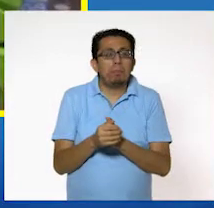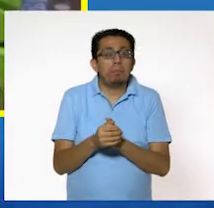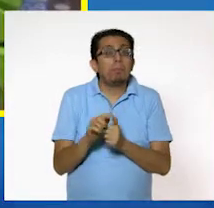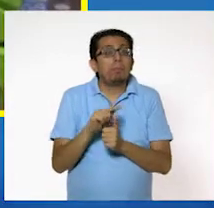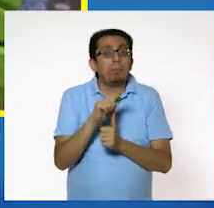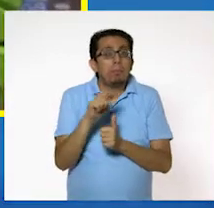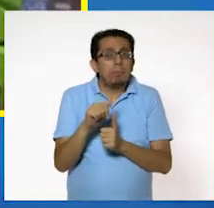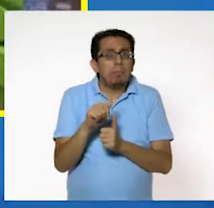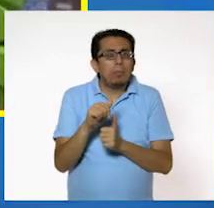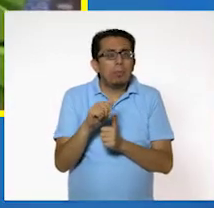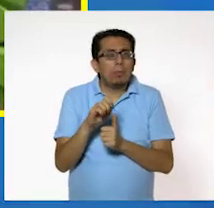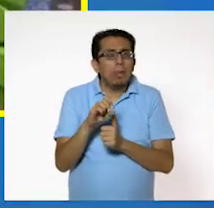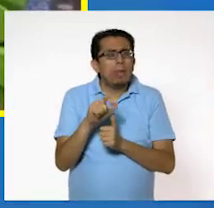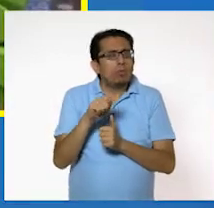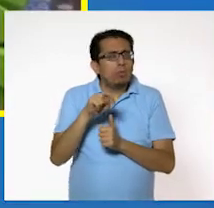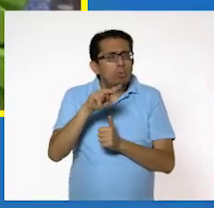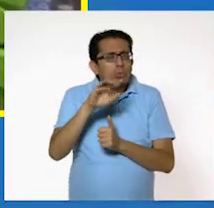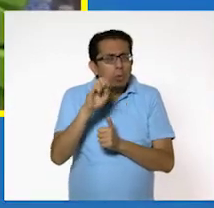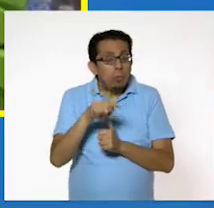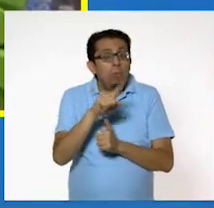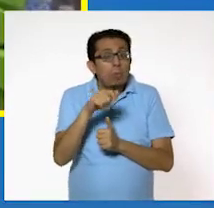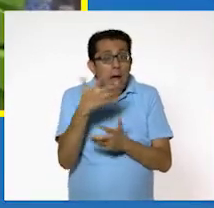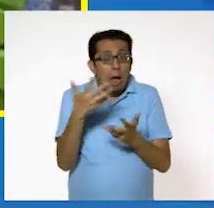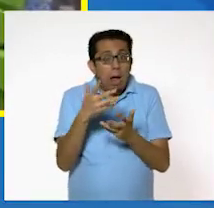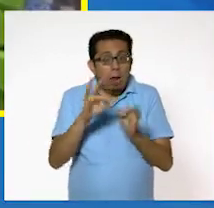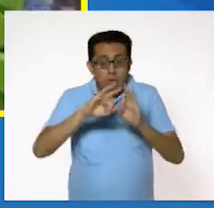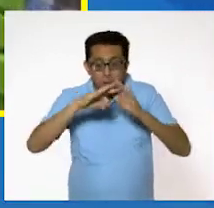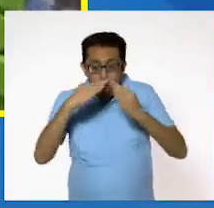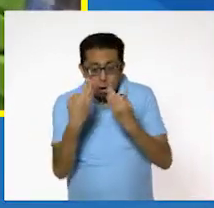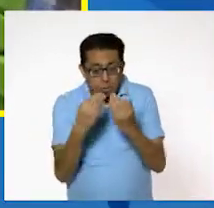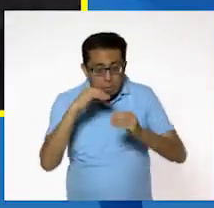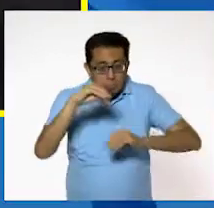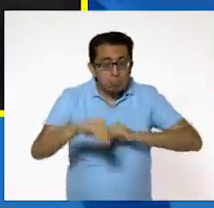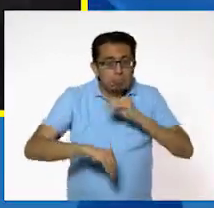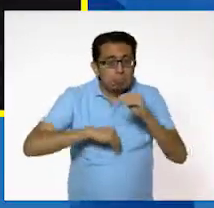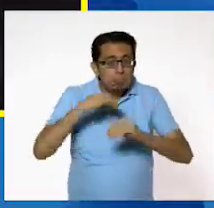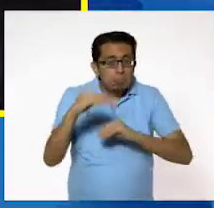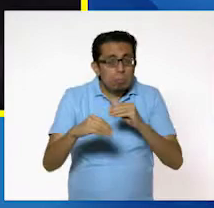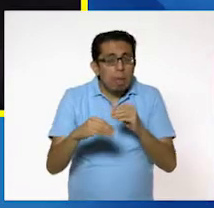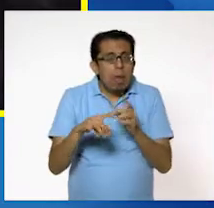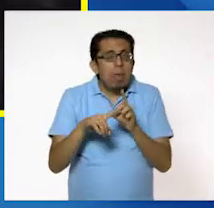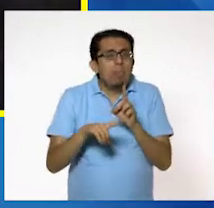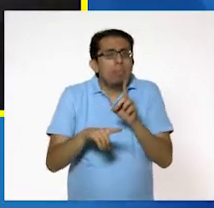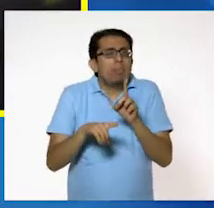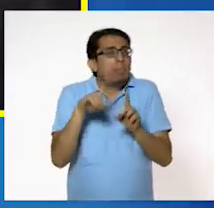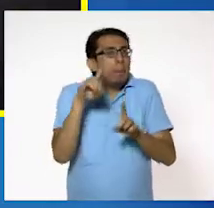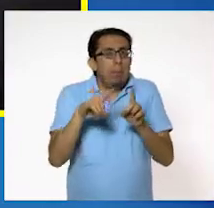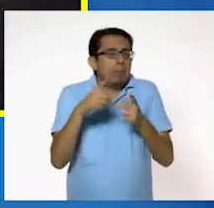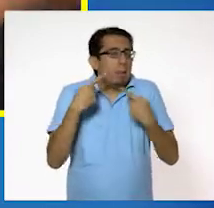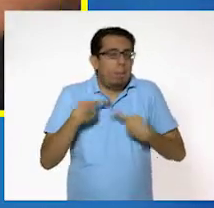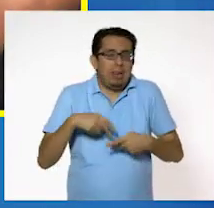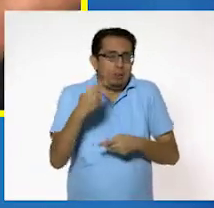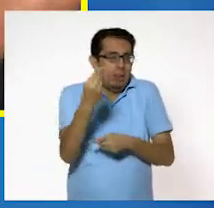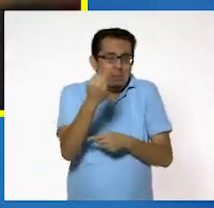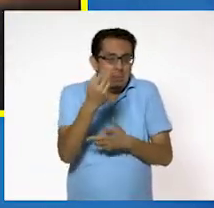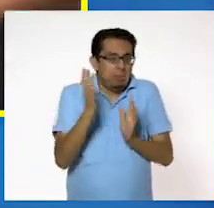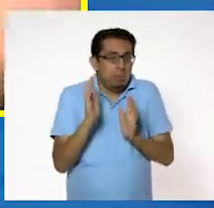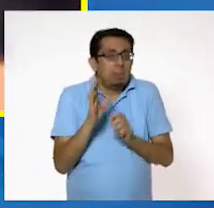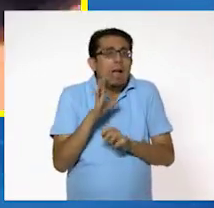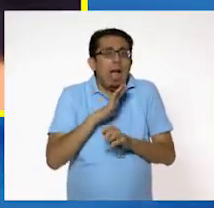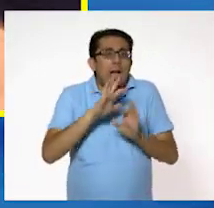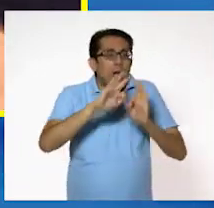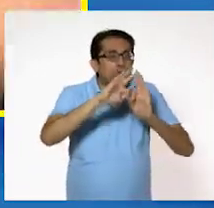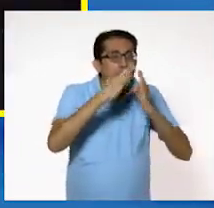siguiente paso es la extrusión, que es donde le damos la forma a la plastilina, dependiendo la necesidad del cliente. Tenemos varias